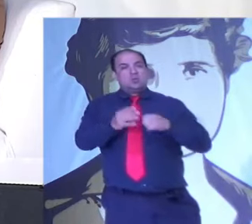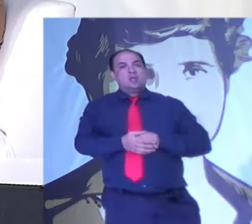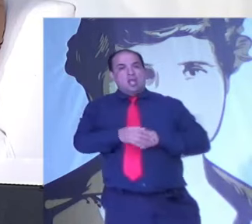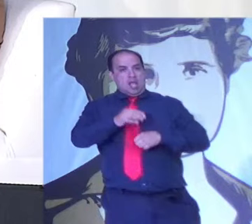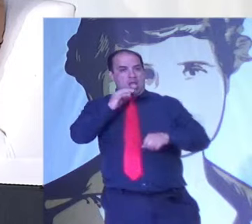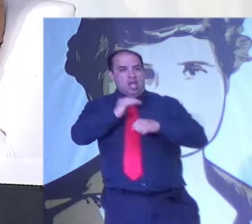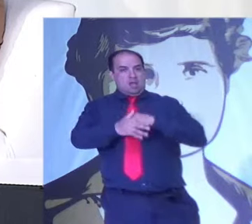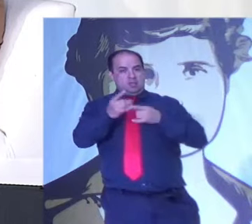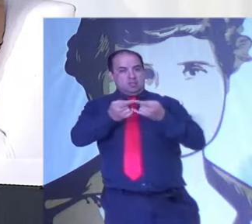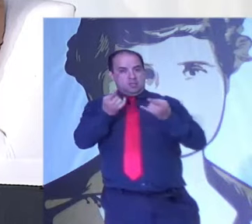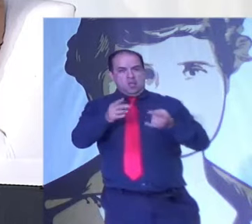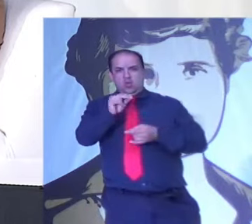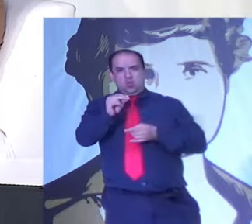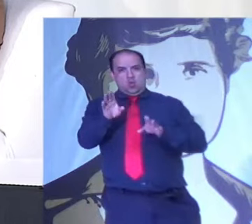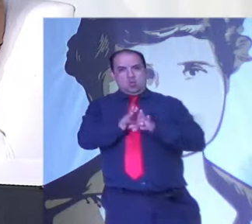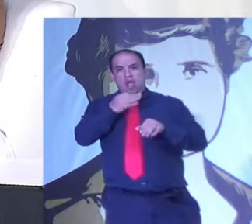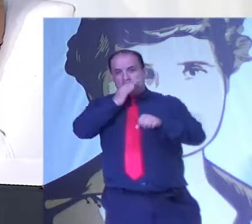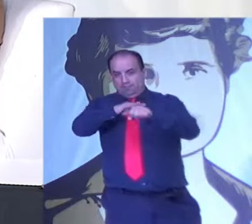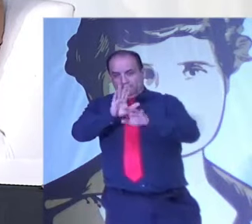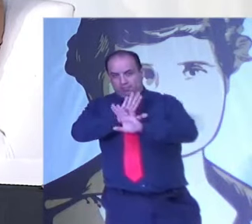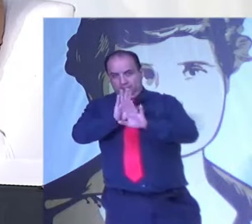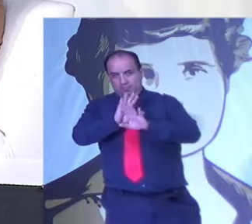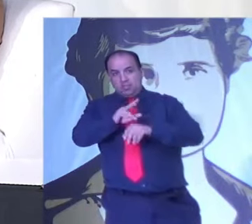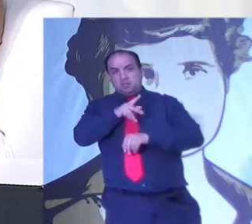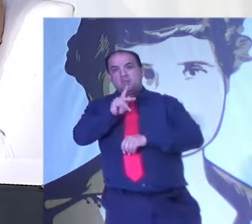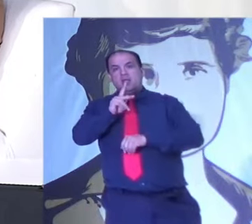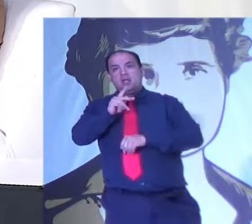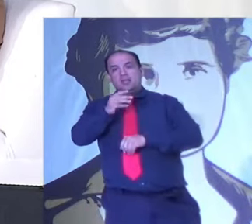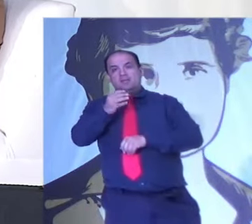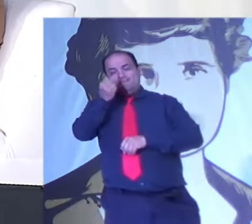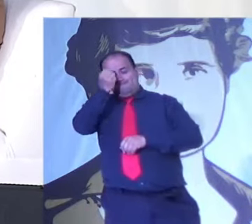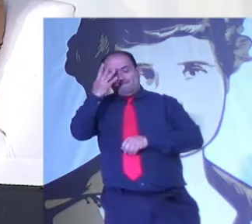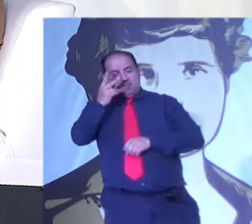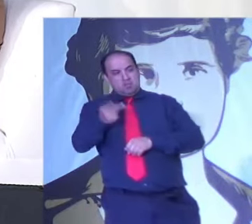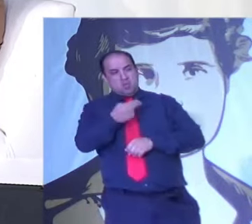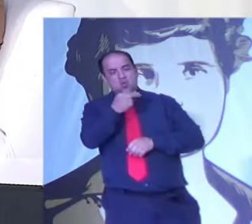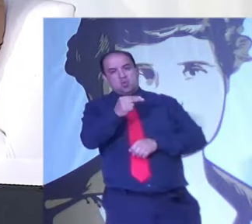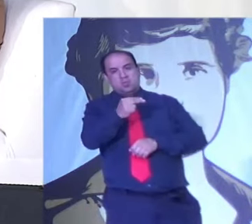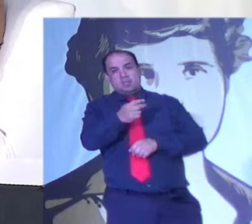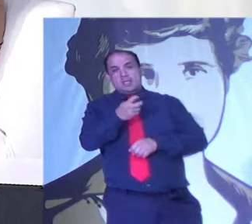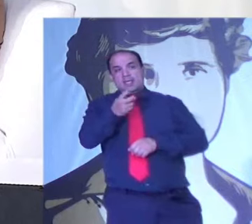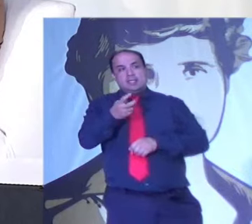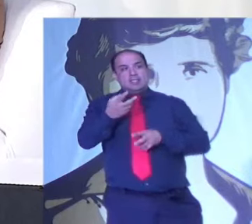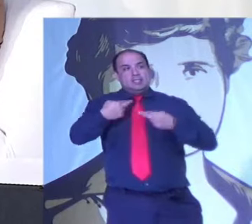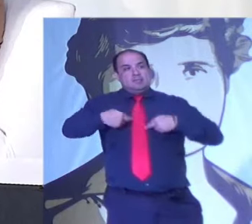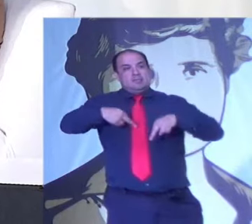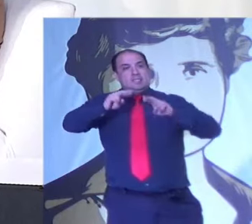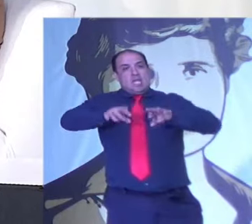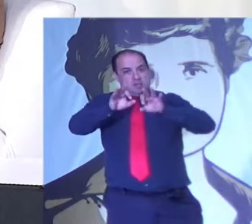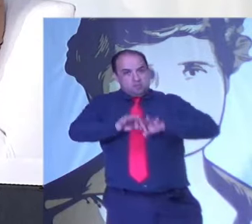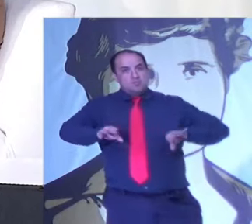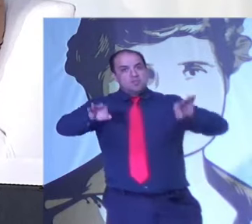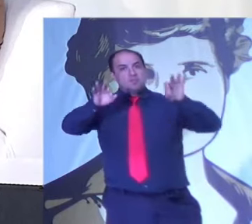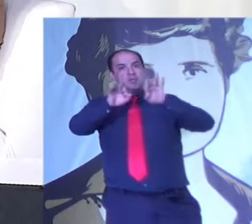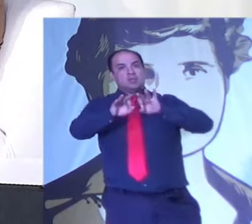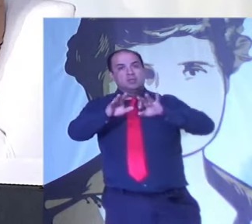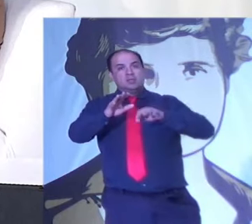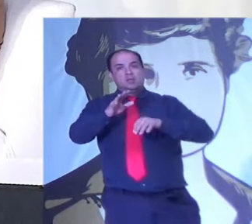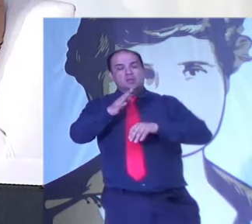no es ningún spoiler, pero él dice, le voy a preguntar su nombre, ¿no? Finalmente eso resulta ser como lo más importante. Entonces